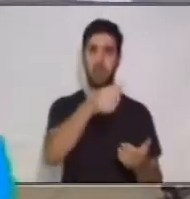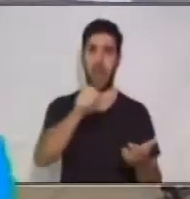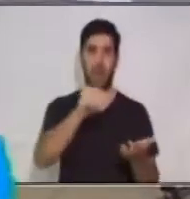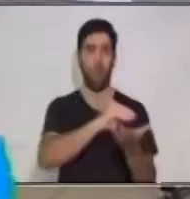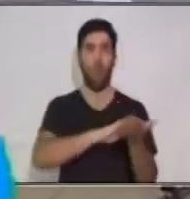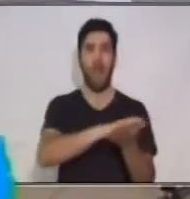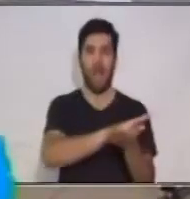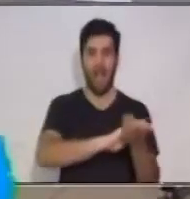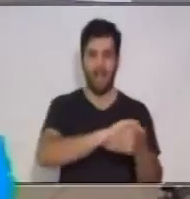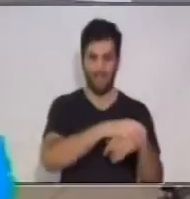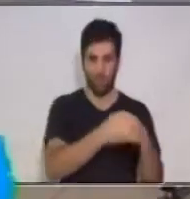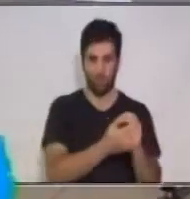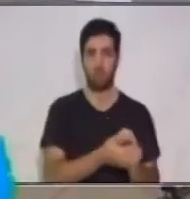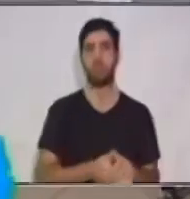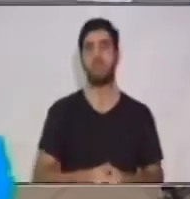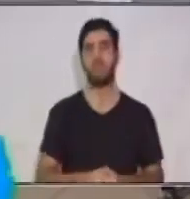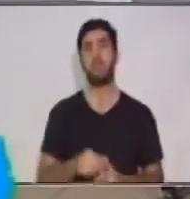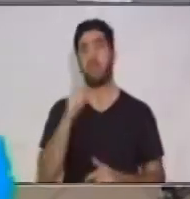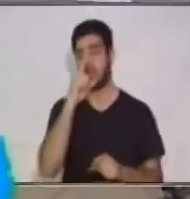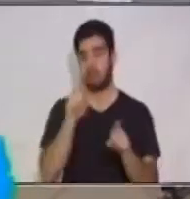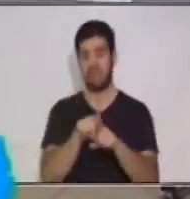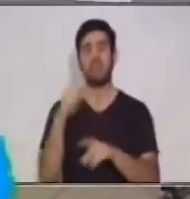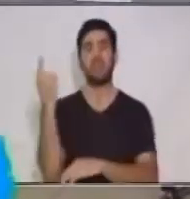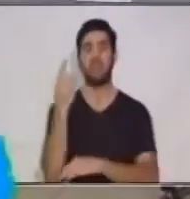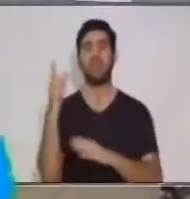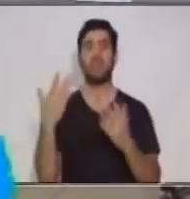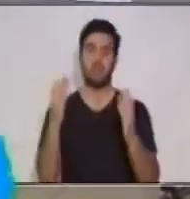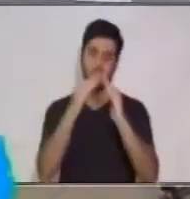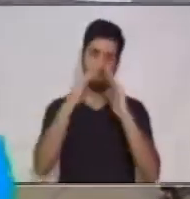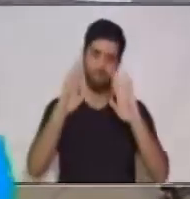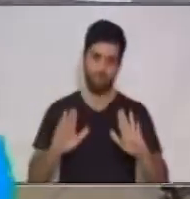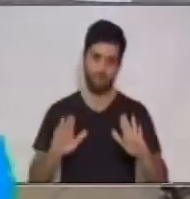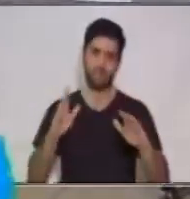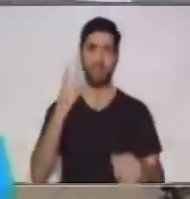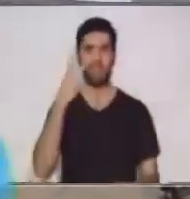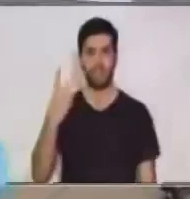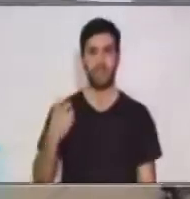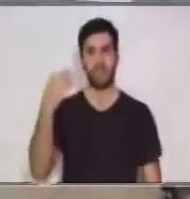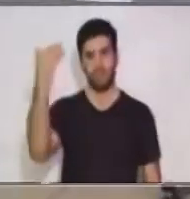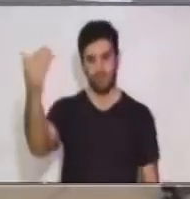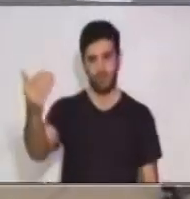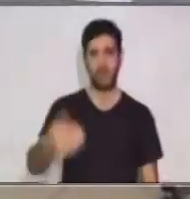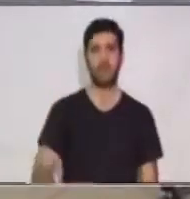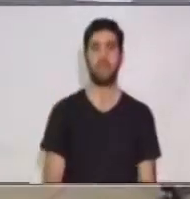y jabón y lo más importante, quédate en casa. Nos vemos pronto.